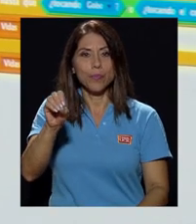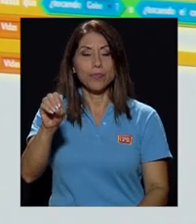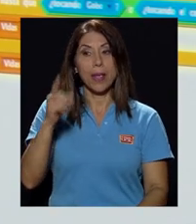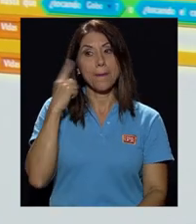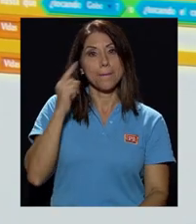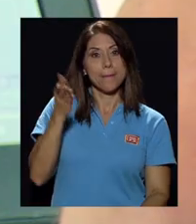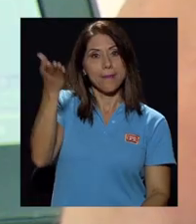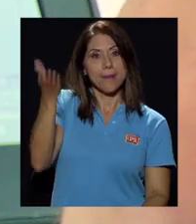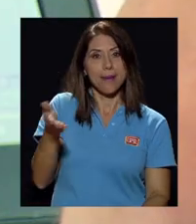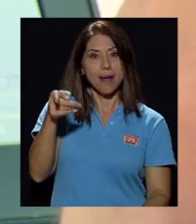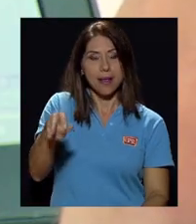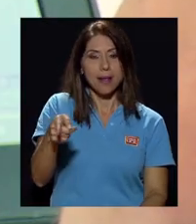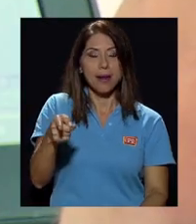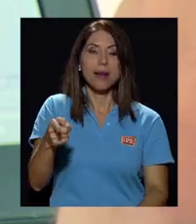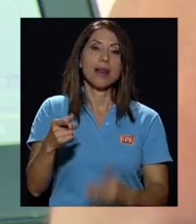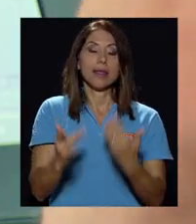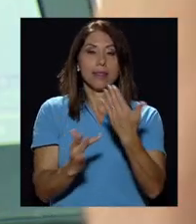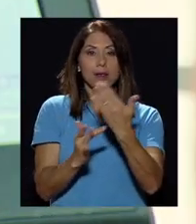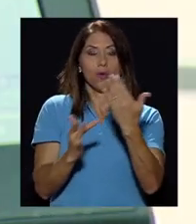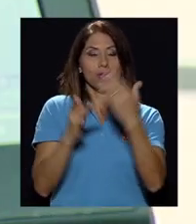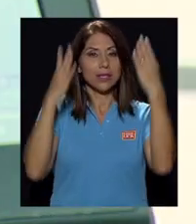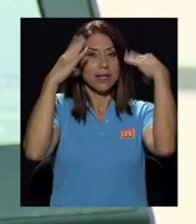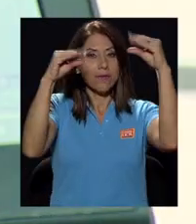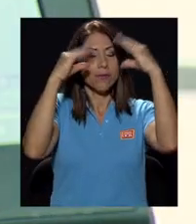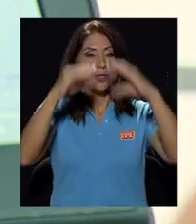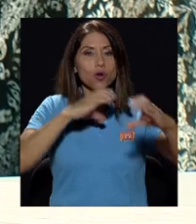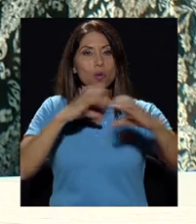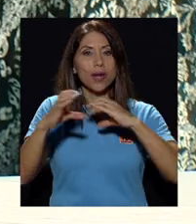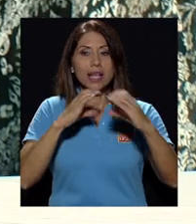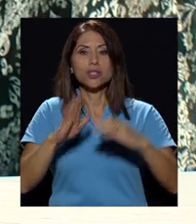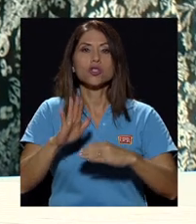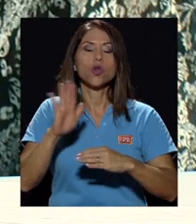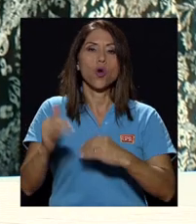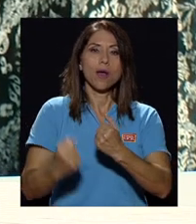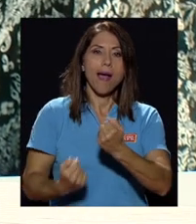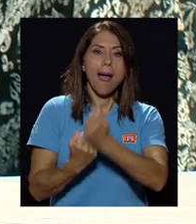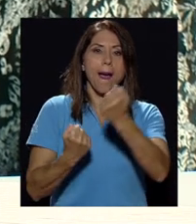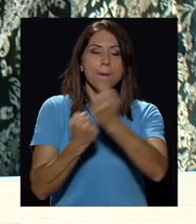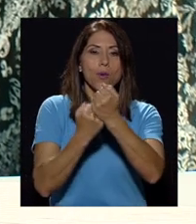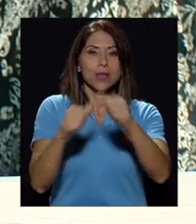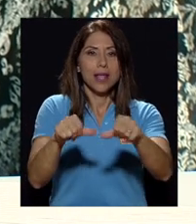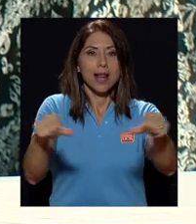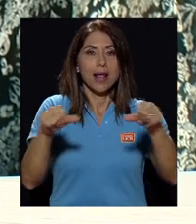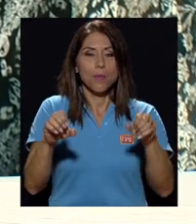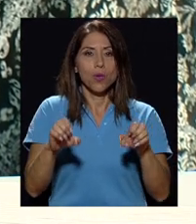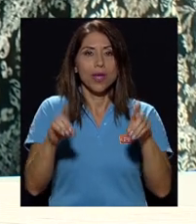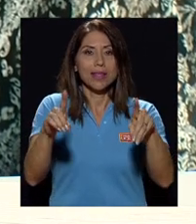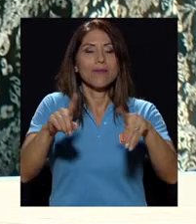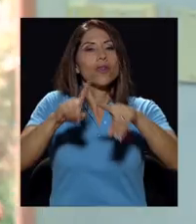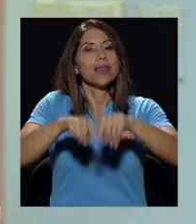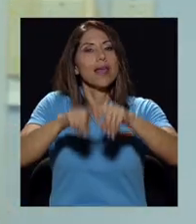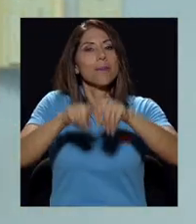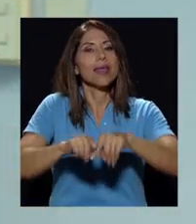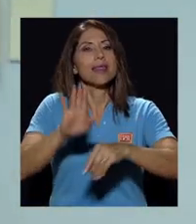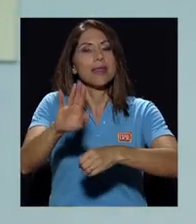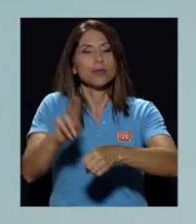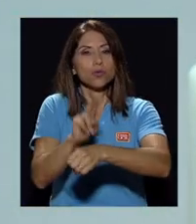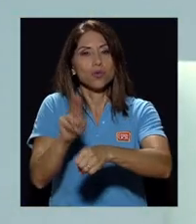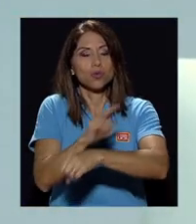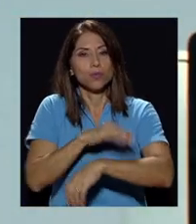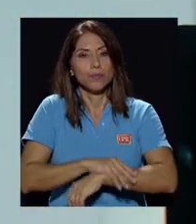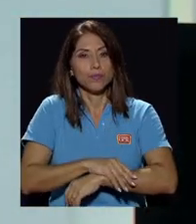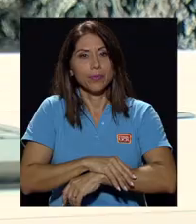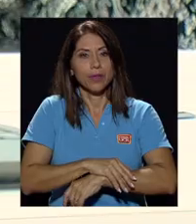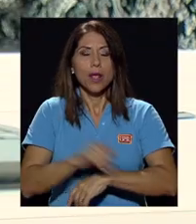especialista el aporte de las tecnologías de la información y la comunicación al campo educativo depende del uso que se haga de ellas